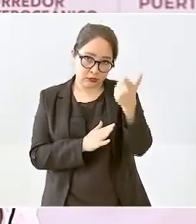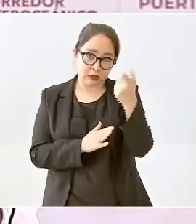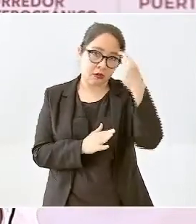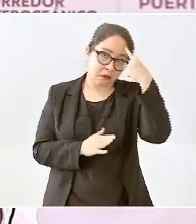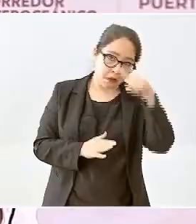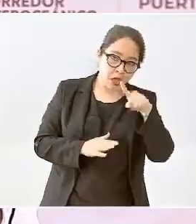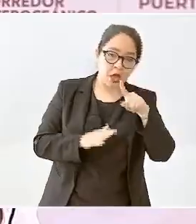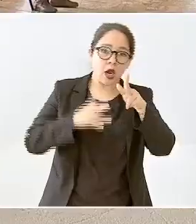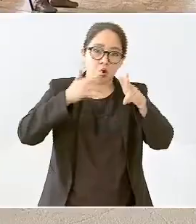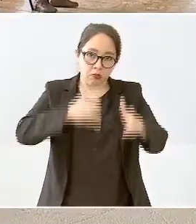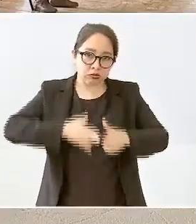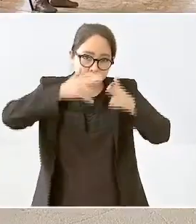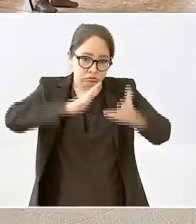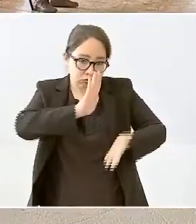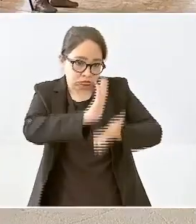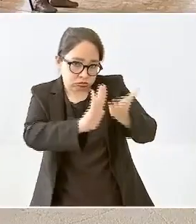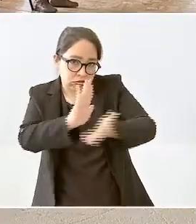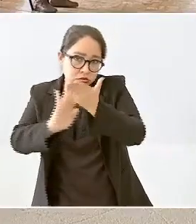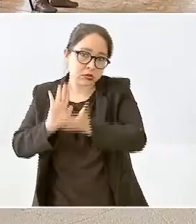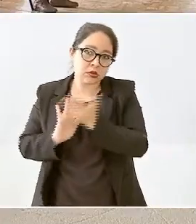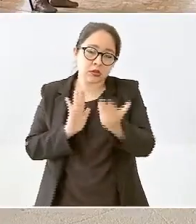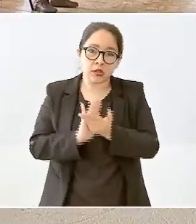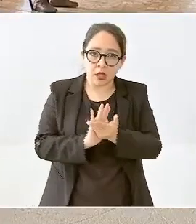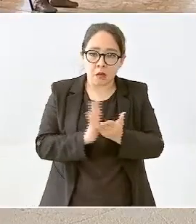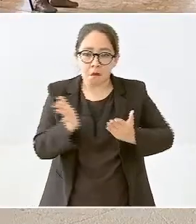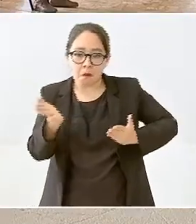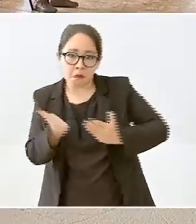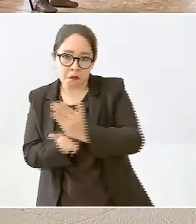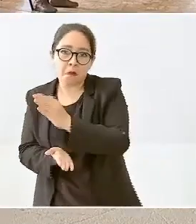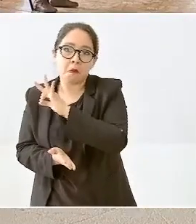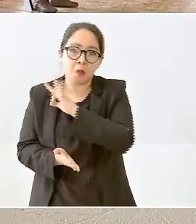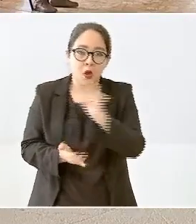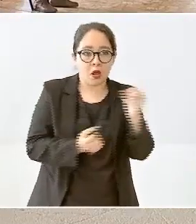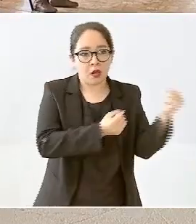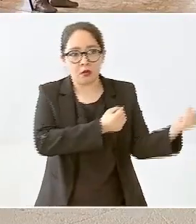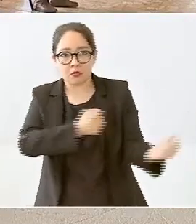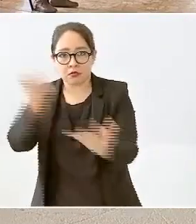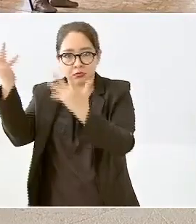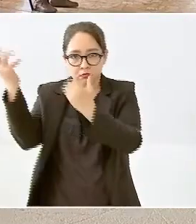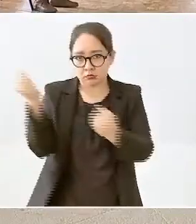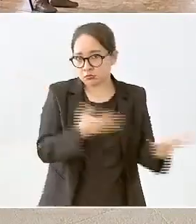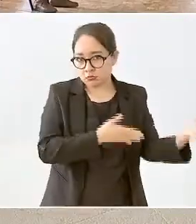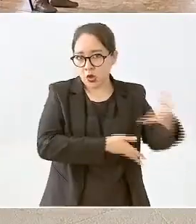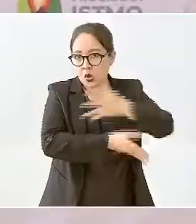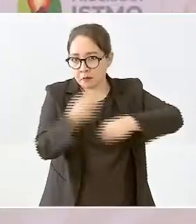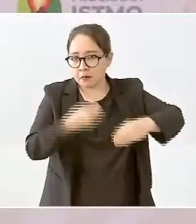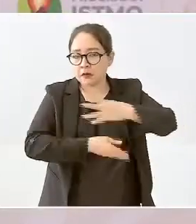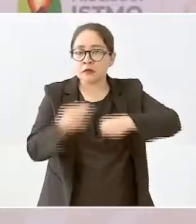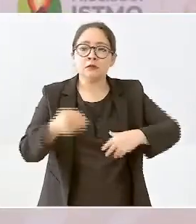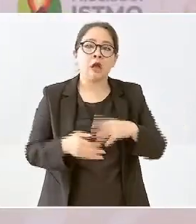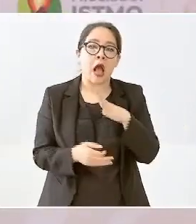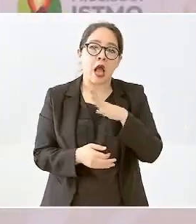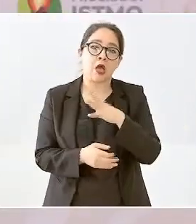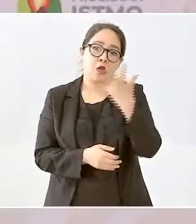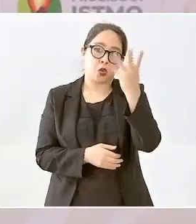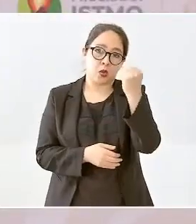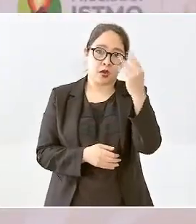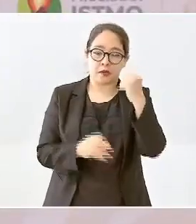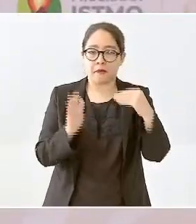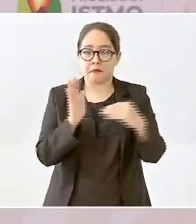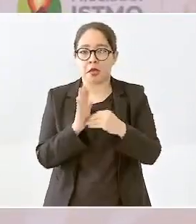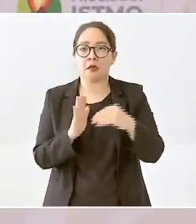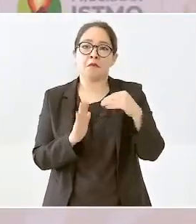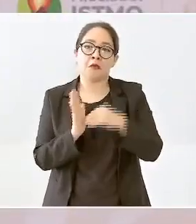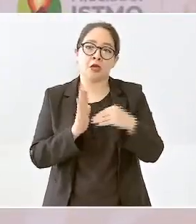obras ferroviarias para el acceso y transporte de carga. Con una inversión pública de más de 9.000 millones de